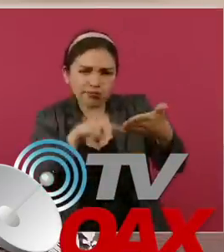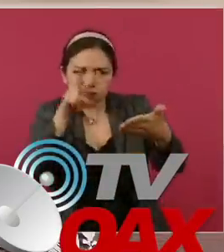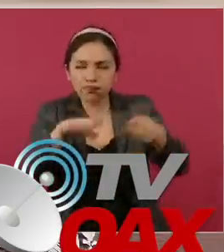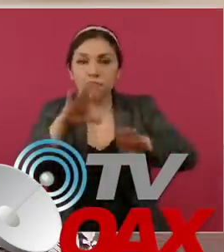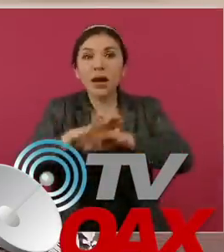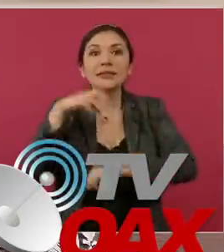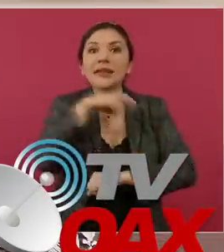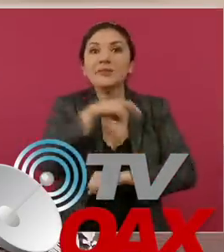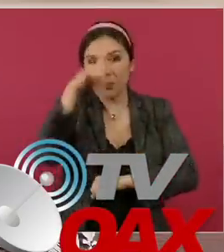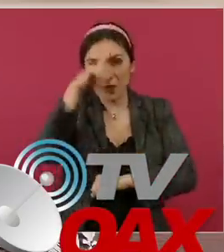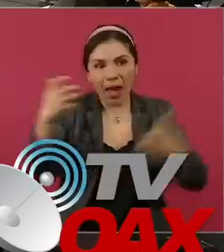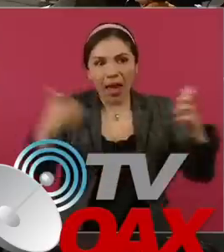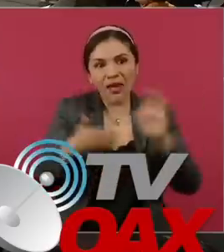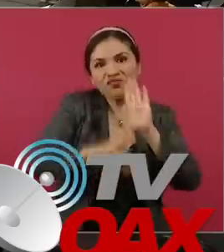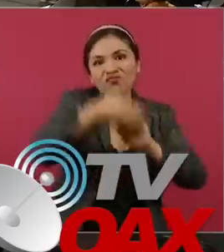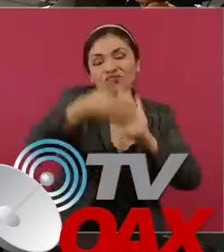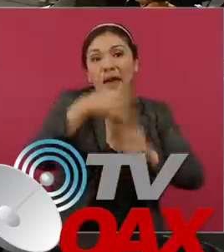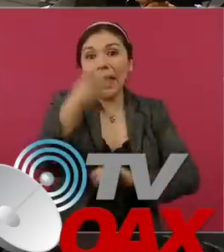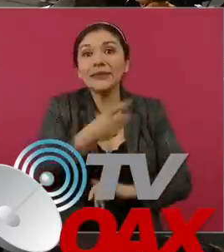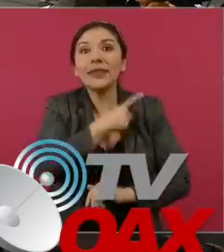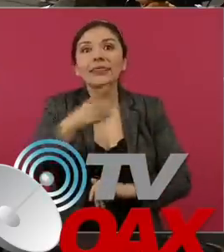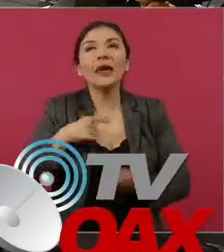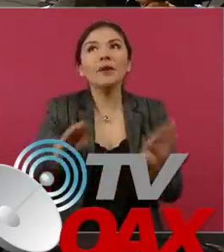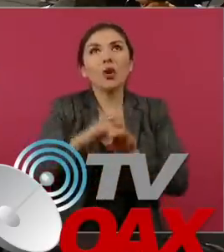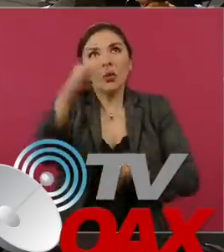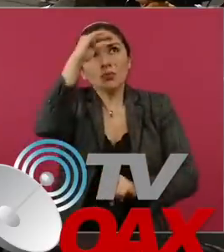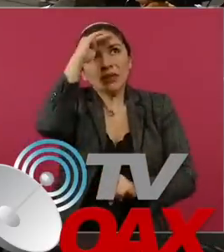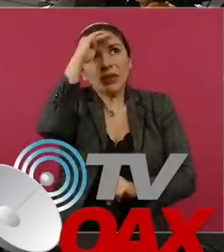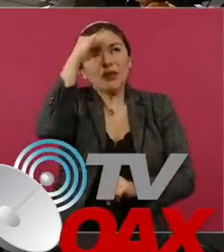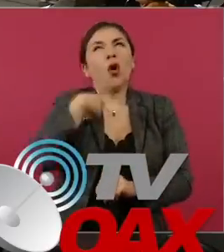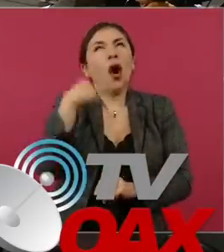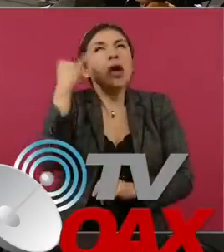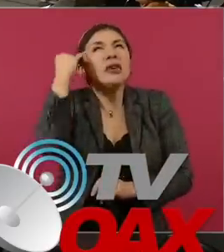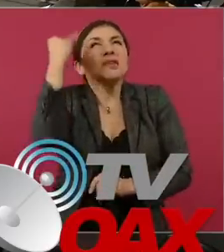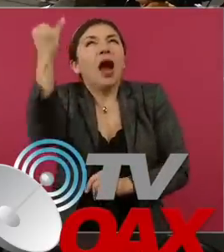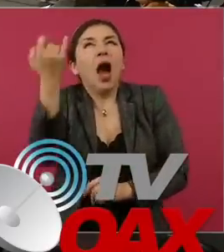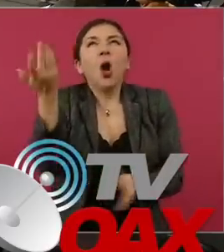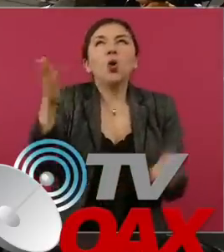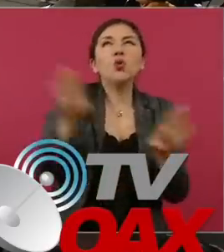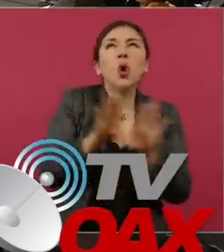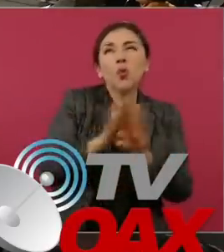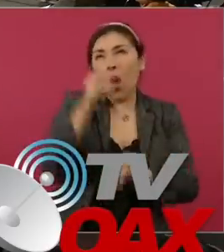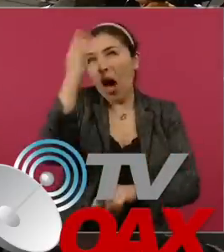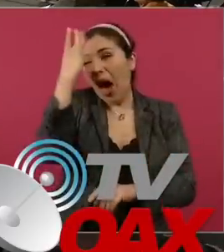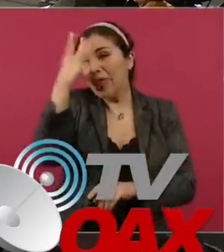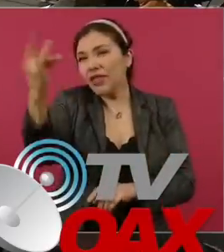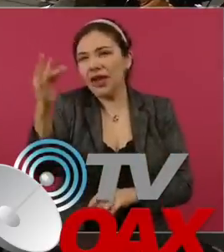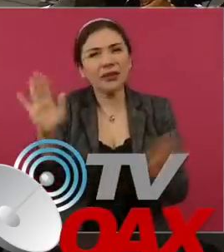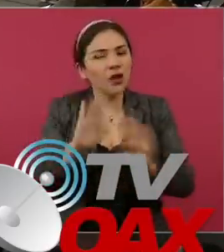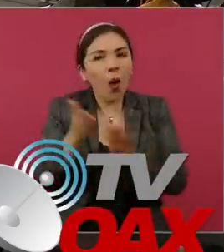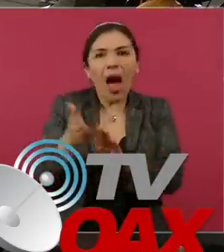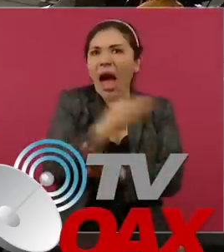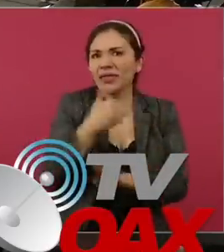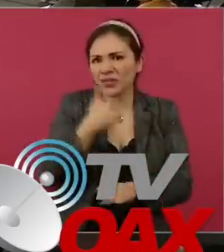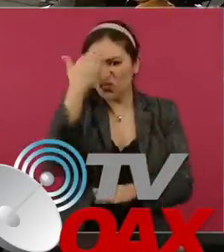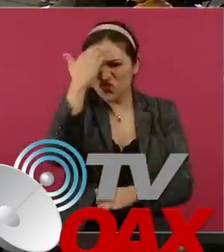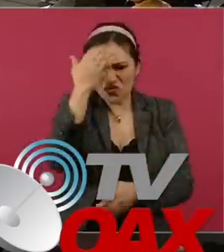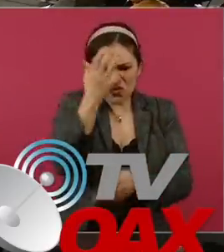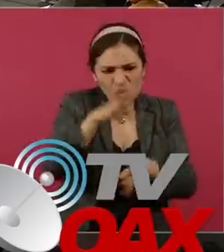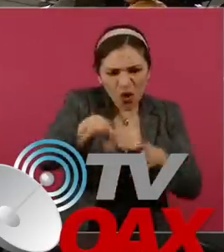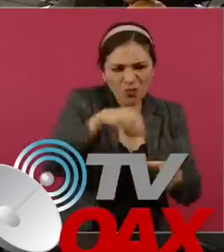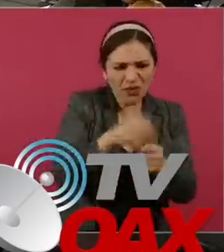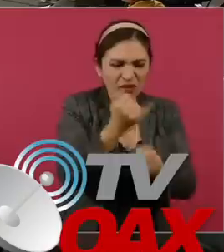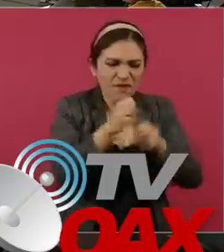pasando, de tal forma que tenemos que adivinar lo menos posible y más bien tenemos toda la información desde antes y sabemos